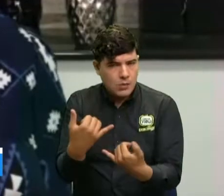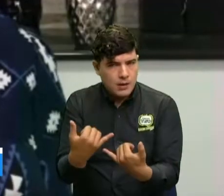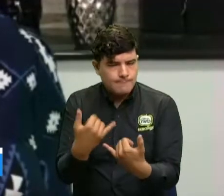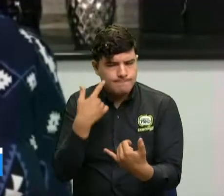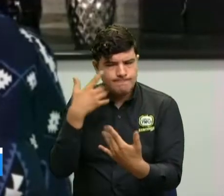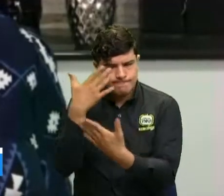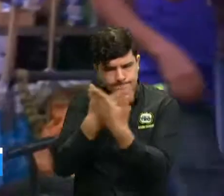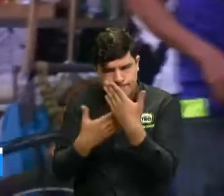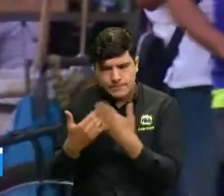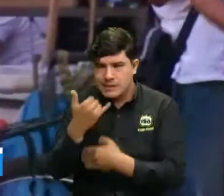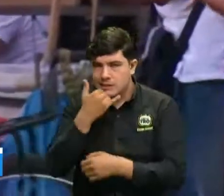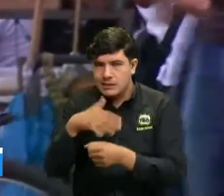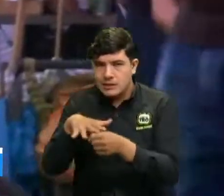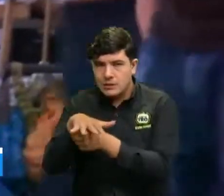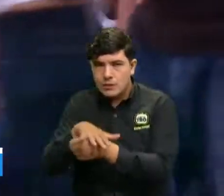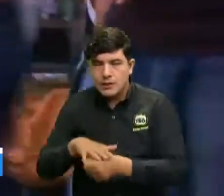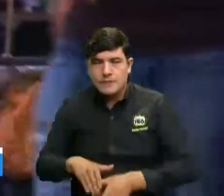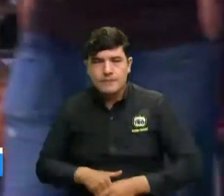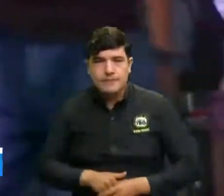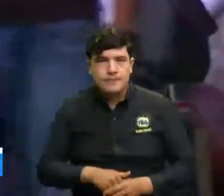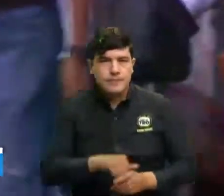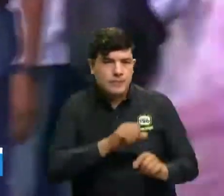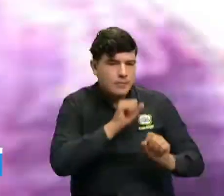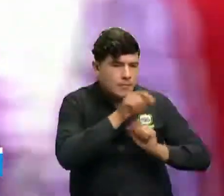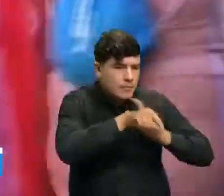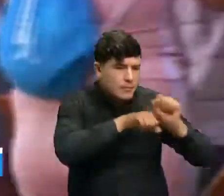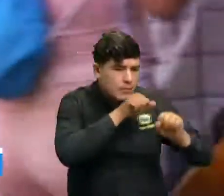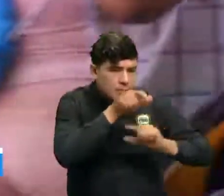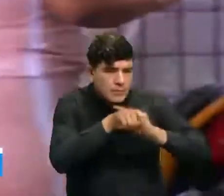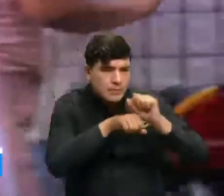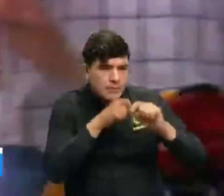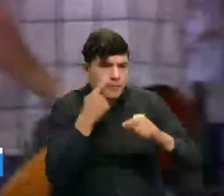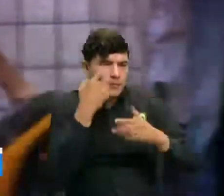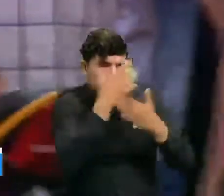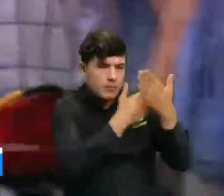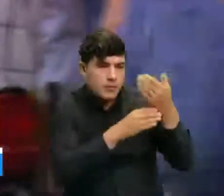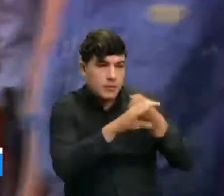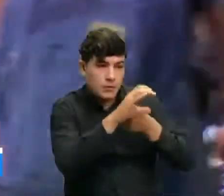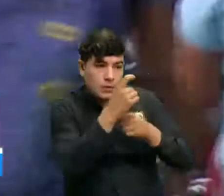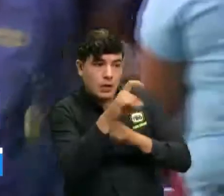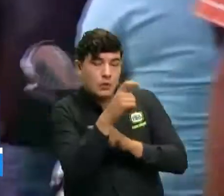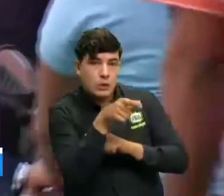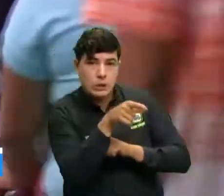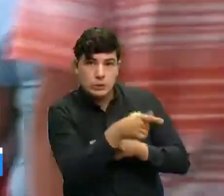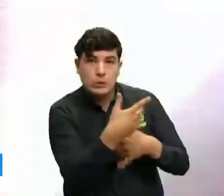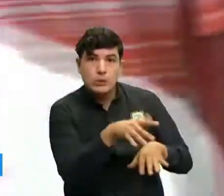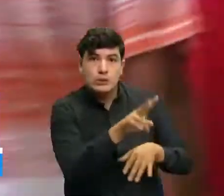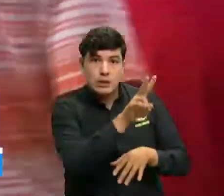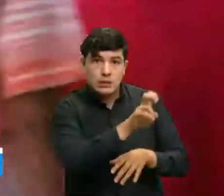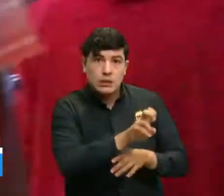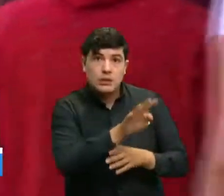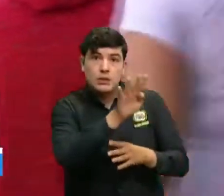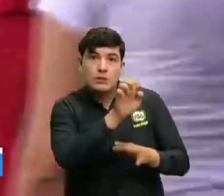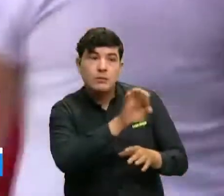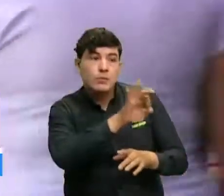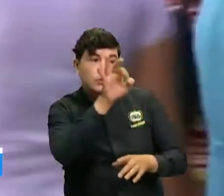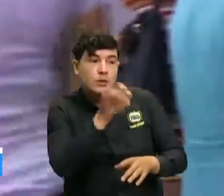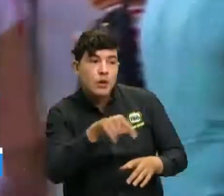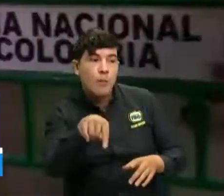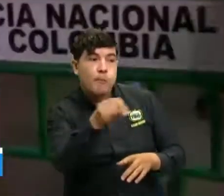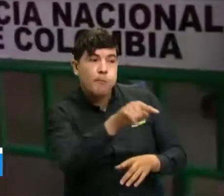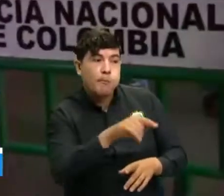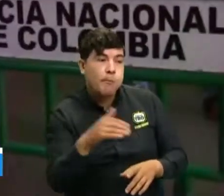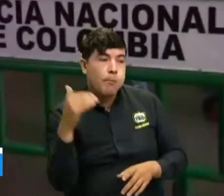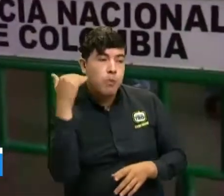autoridades. Una nueva encuesta de Mi Voz, Mi Ciudad reveló que en Cúcuta cerca del 79% de las mujeres no